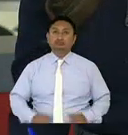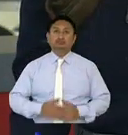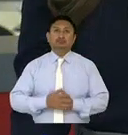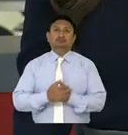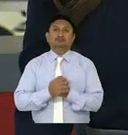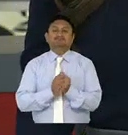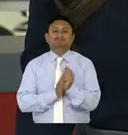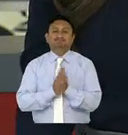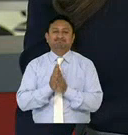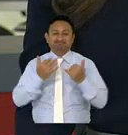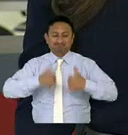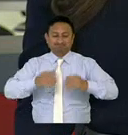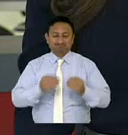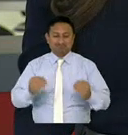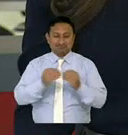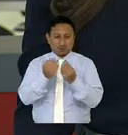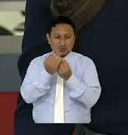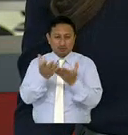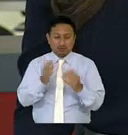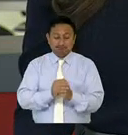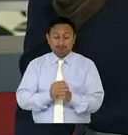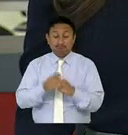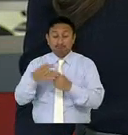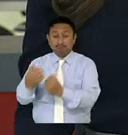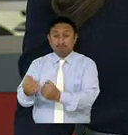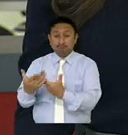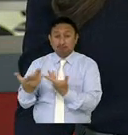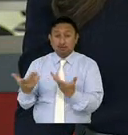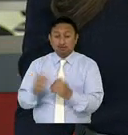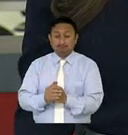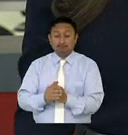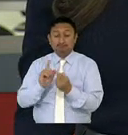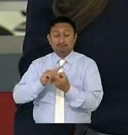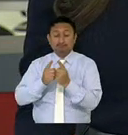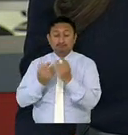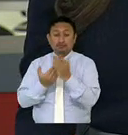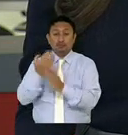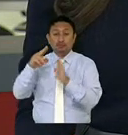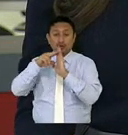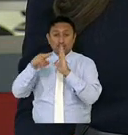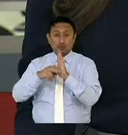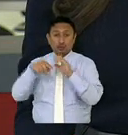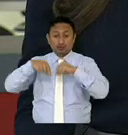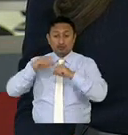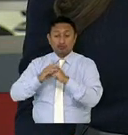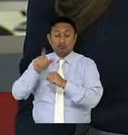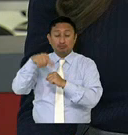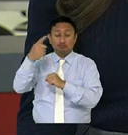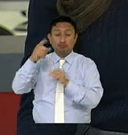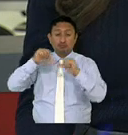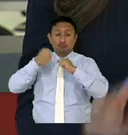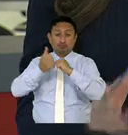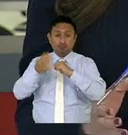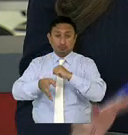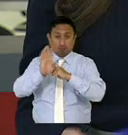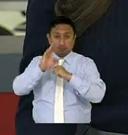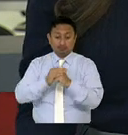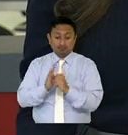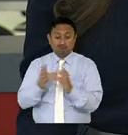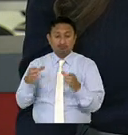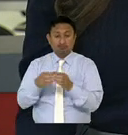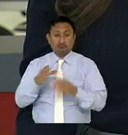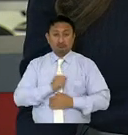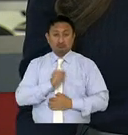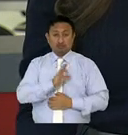Continuamos con más información y les contamos que con cambios y nuevas reglas deberá funcionar la próxima Asamblea Nacional. Un comité de ética y una comisión